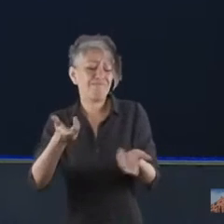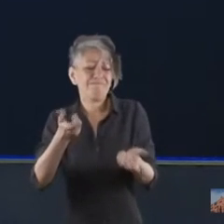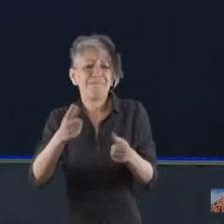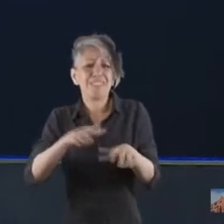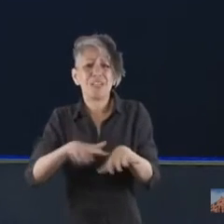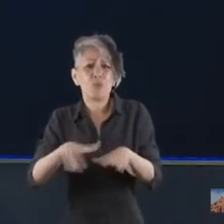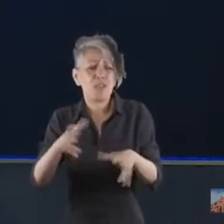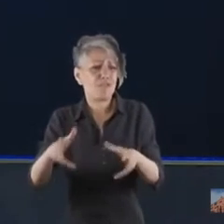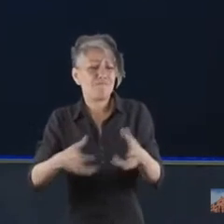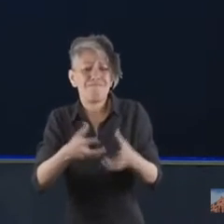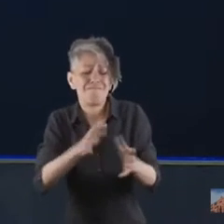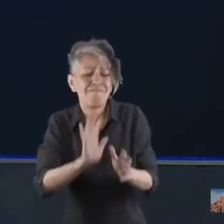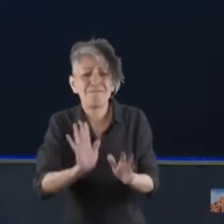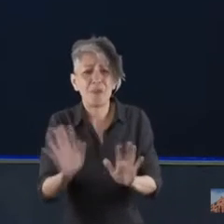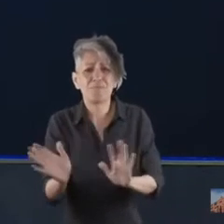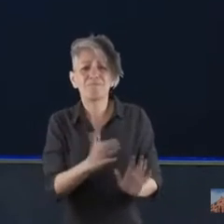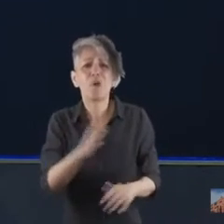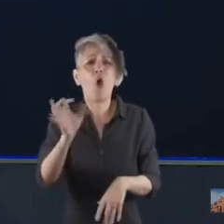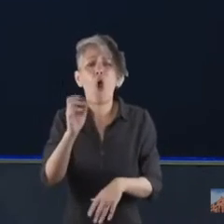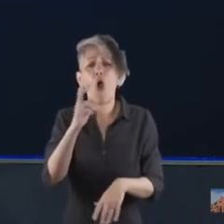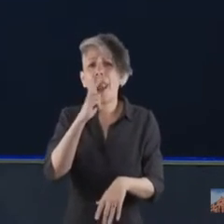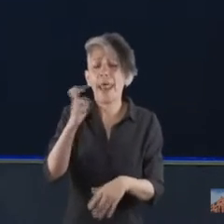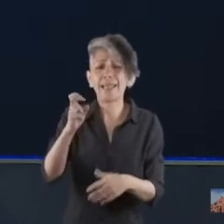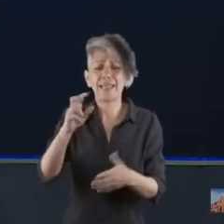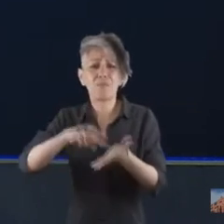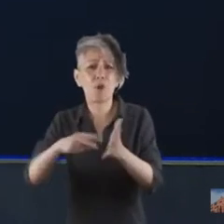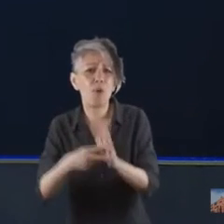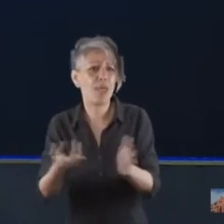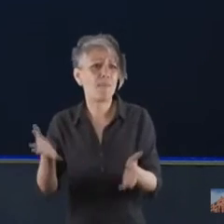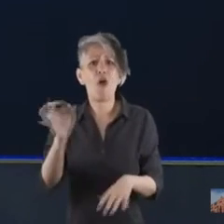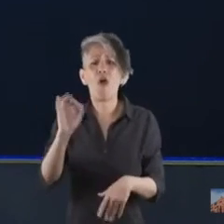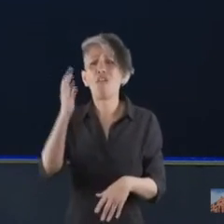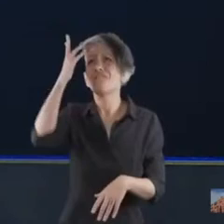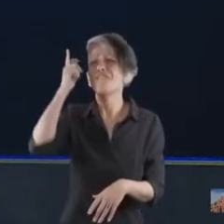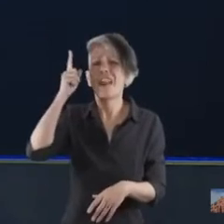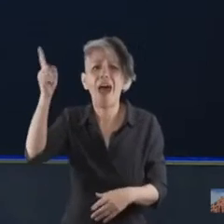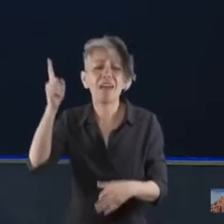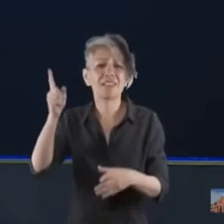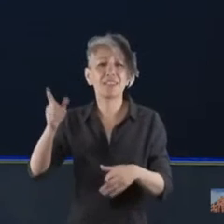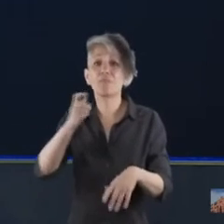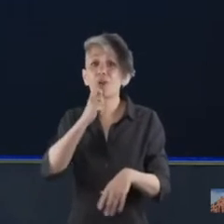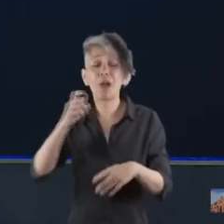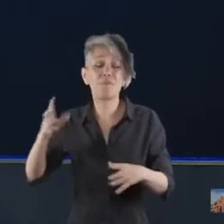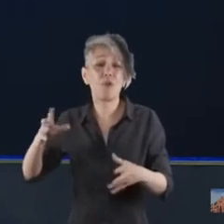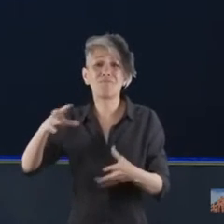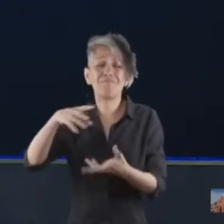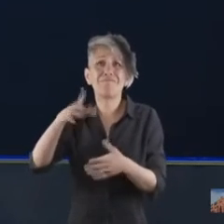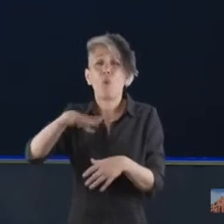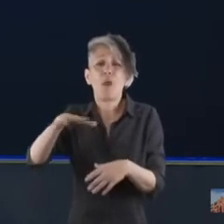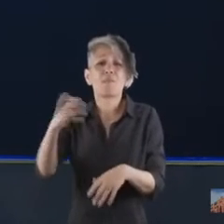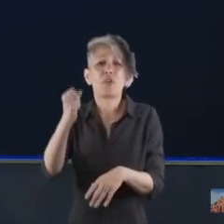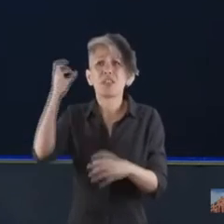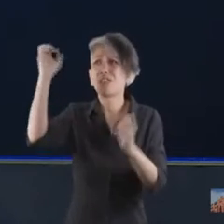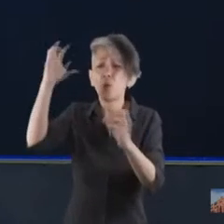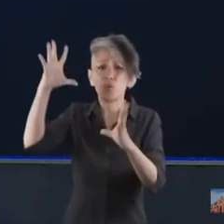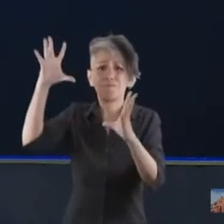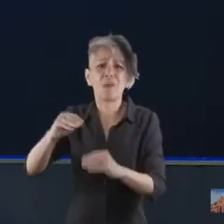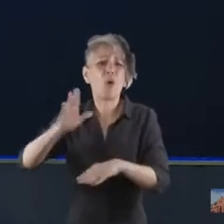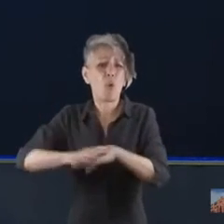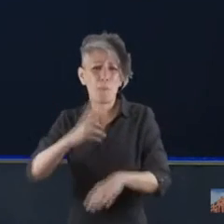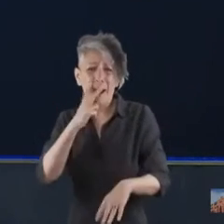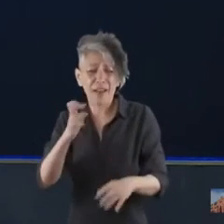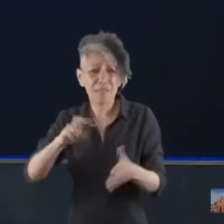negocios por la energía a francia pagando sus monumentos o a madrid' apagando vidrieras era algo impensado